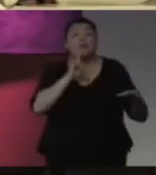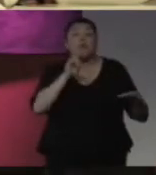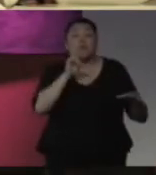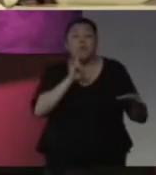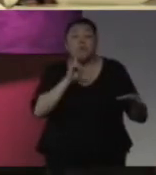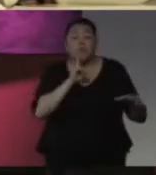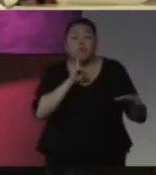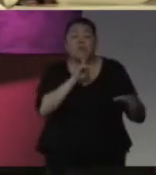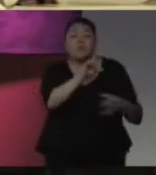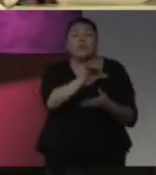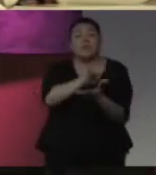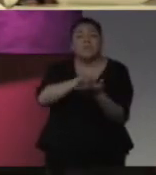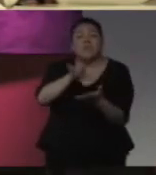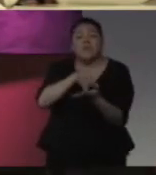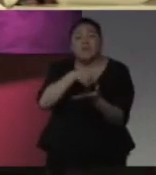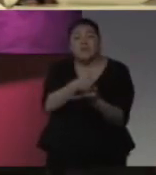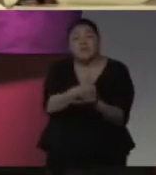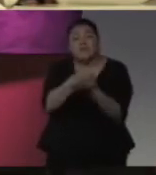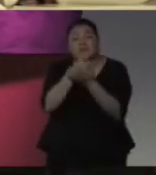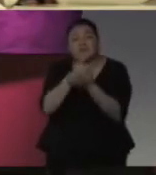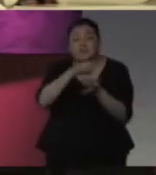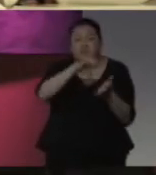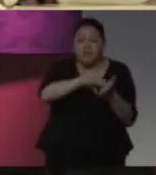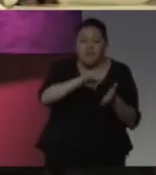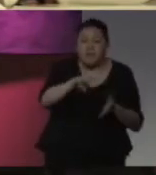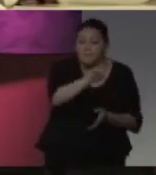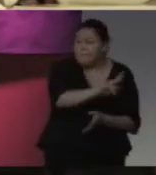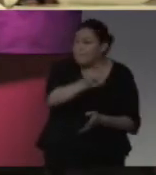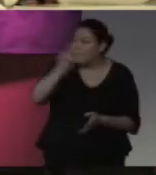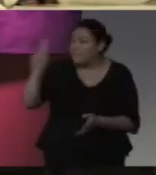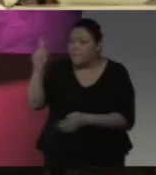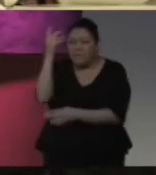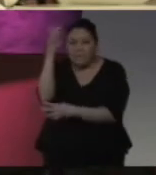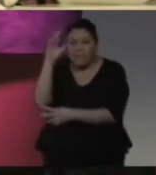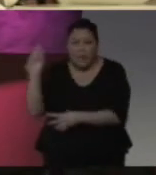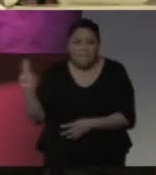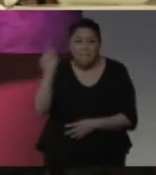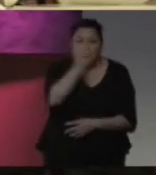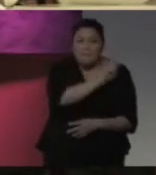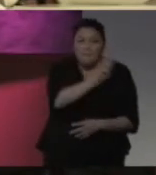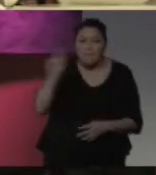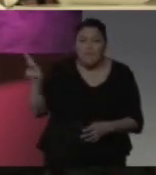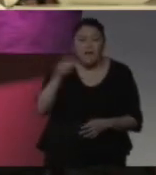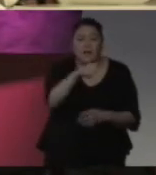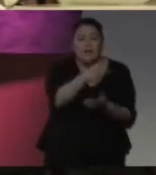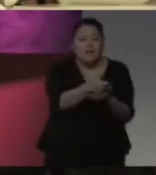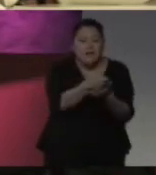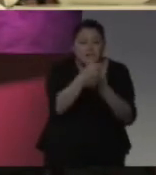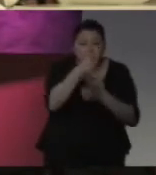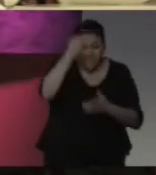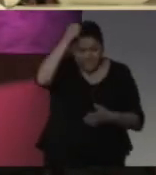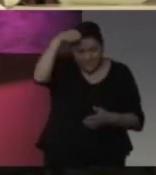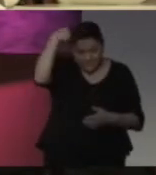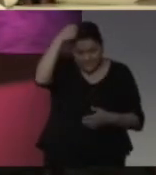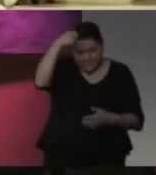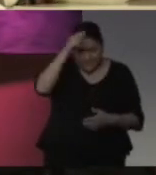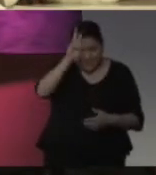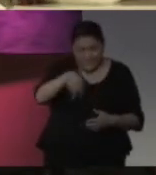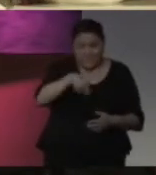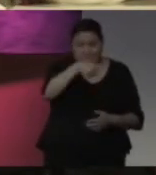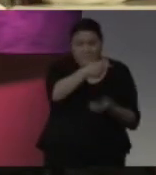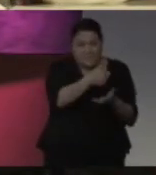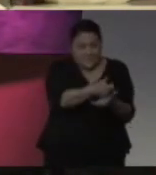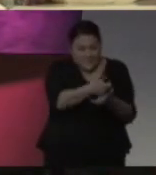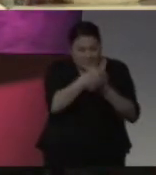están aportando a través de metáforas una riqueza conceptual y teórica para